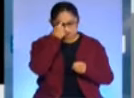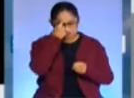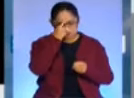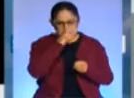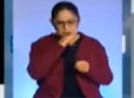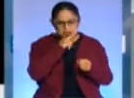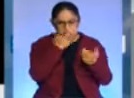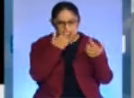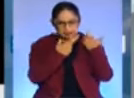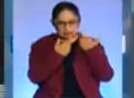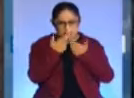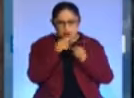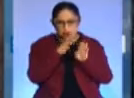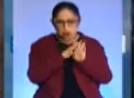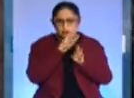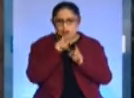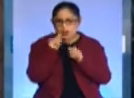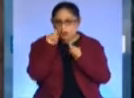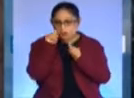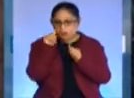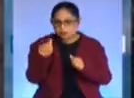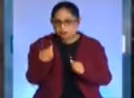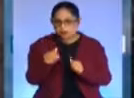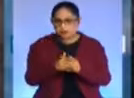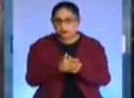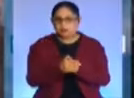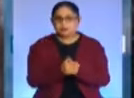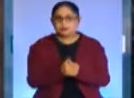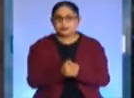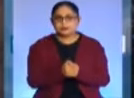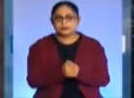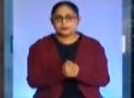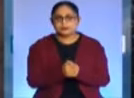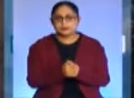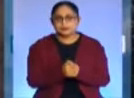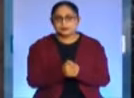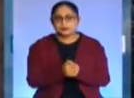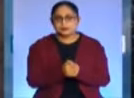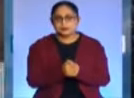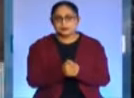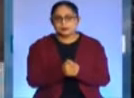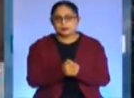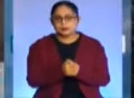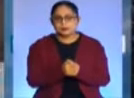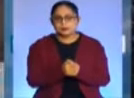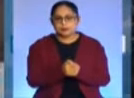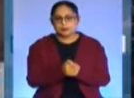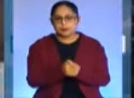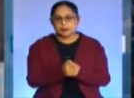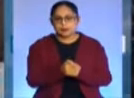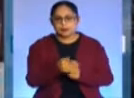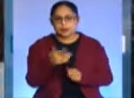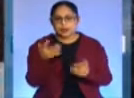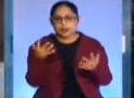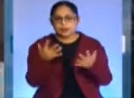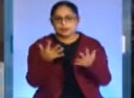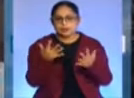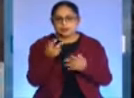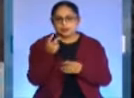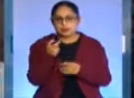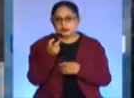generen una mejor atención. La discriminación hasta este sector de la población tan importante. Generar ese